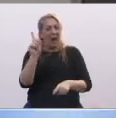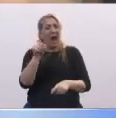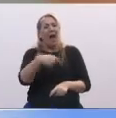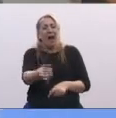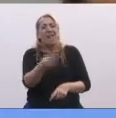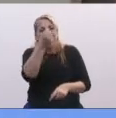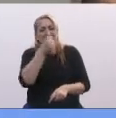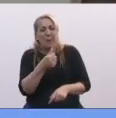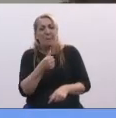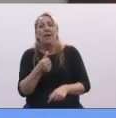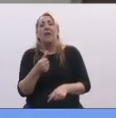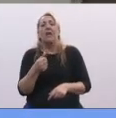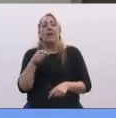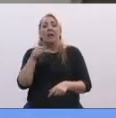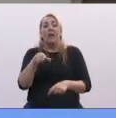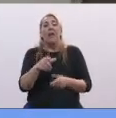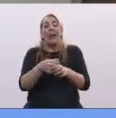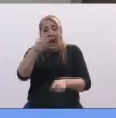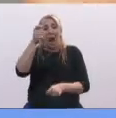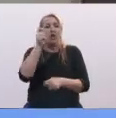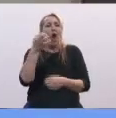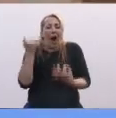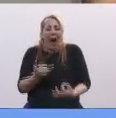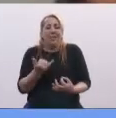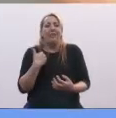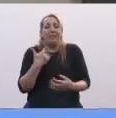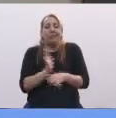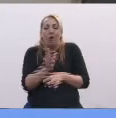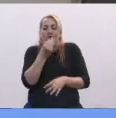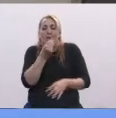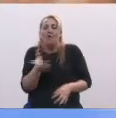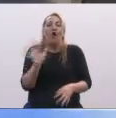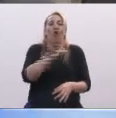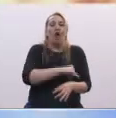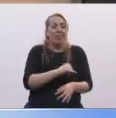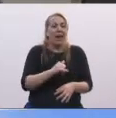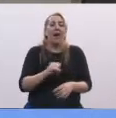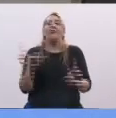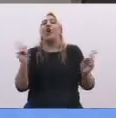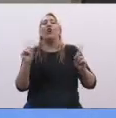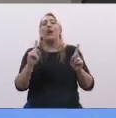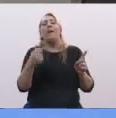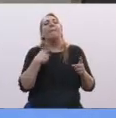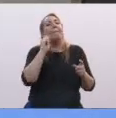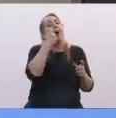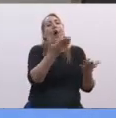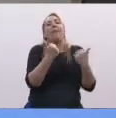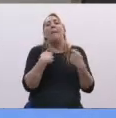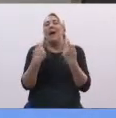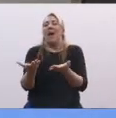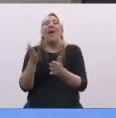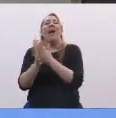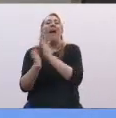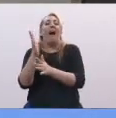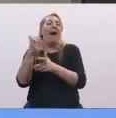semana. Con la caña de pescar va a tener pescado todos los días, pero se va a tener que esforzar más. No, dame el pescado, no la caña de pescar. Bueno, eso es lo que estamos